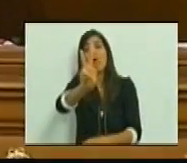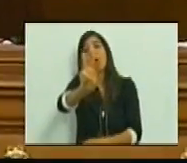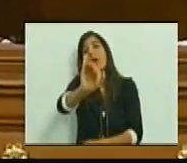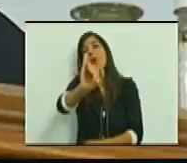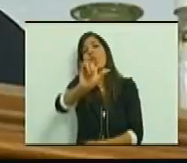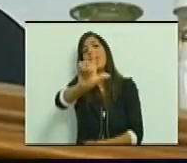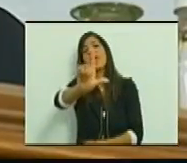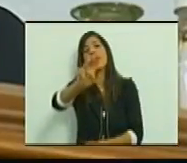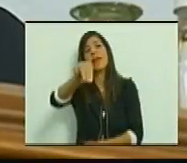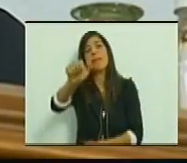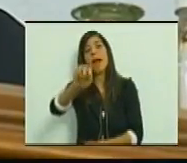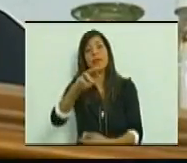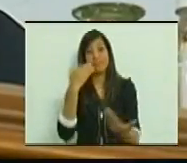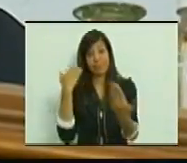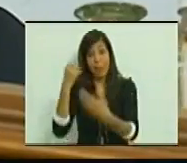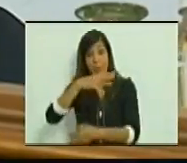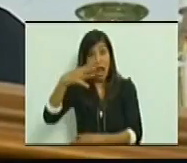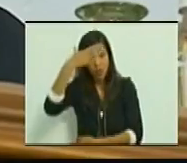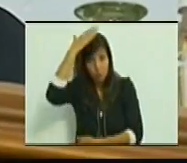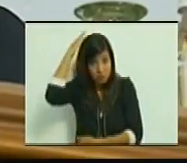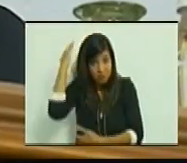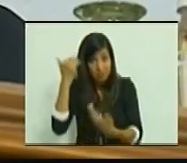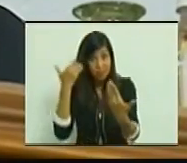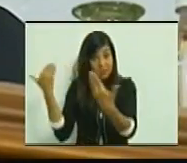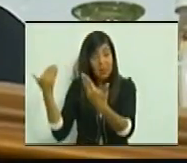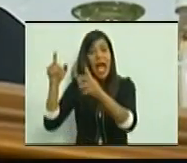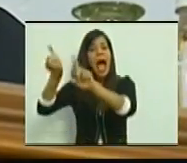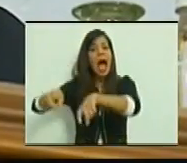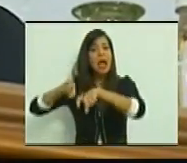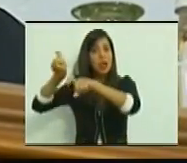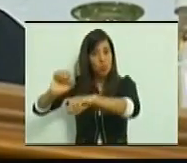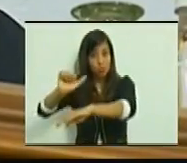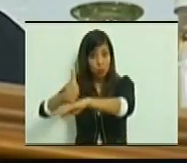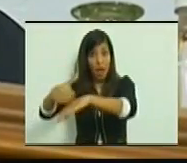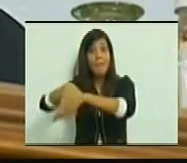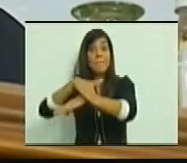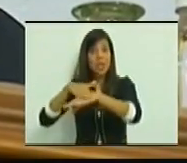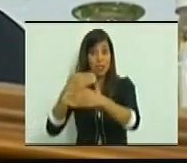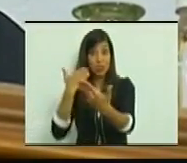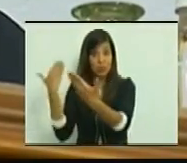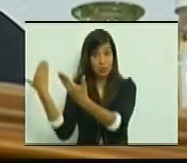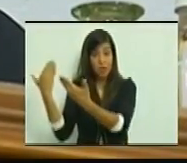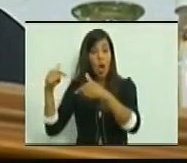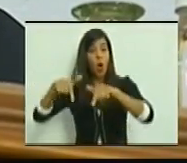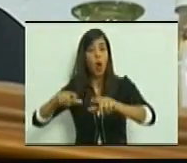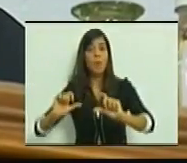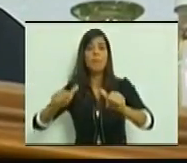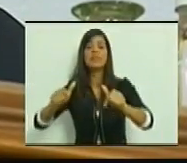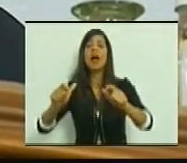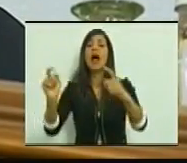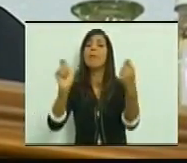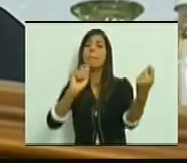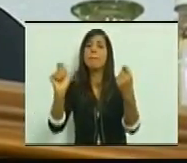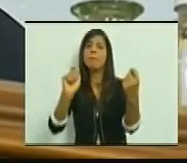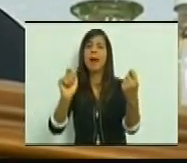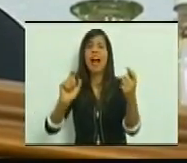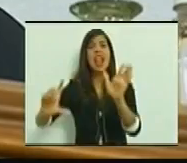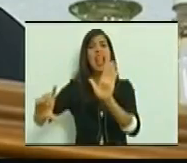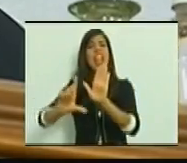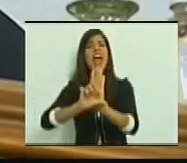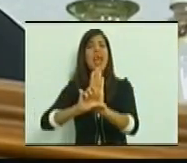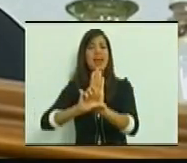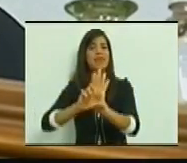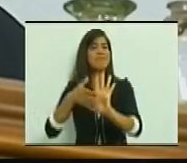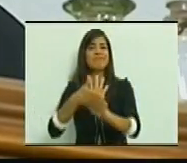Hoy iniciaremos entonces un debate sobre la ley que crea